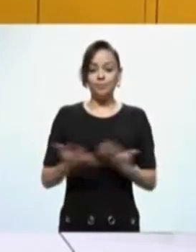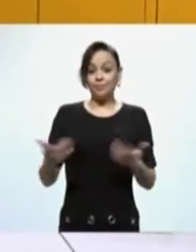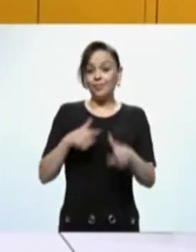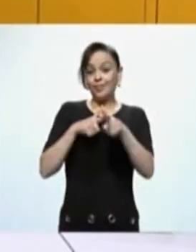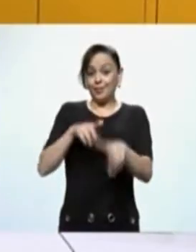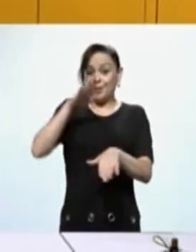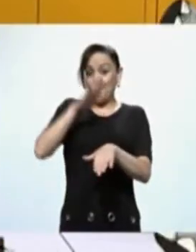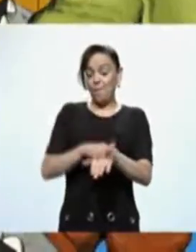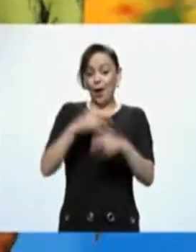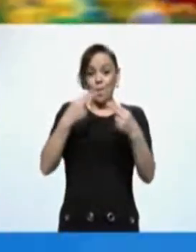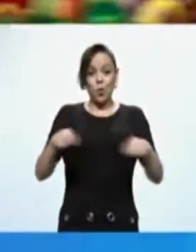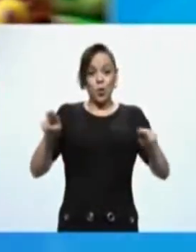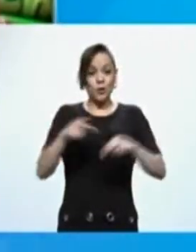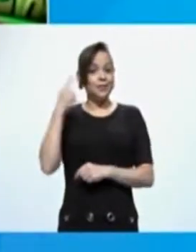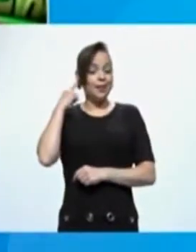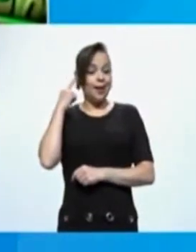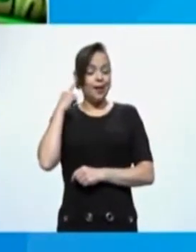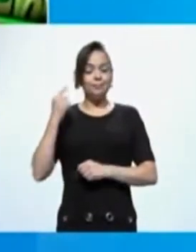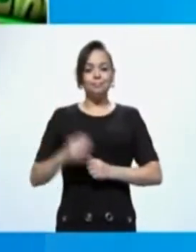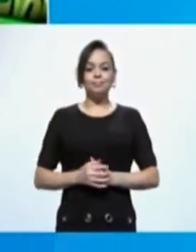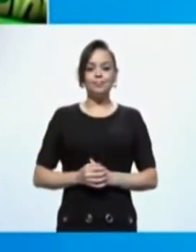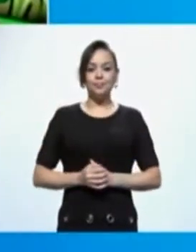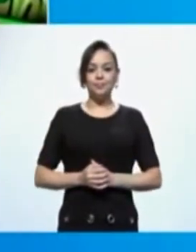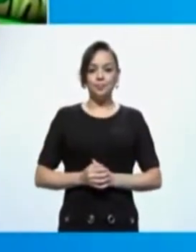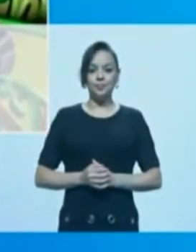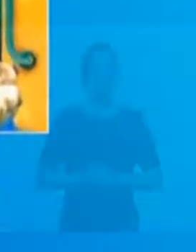Continuemos con la música.